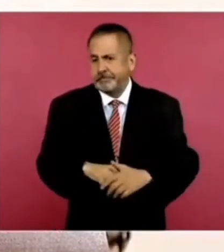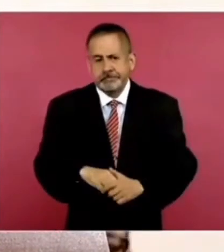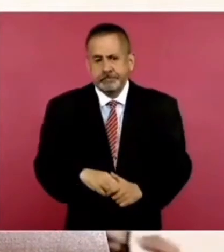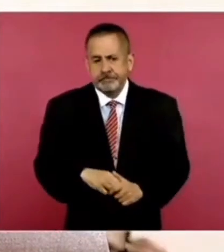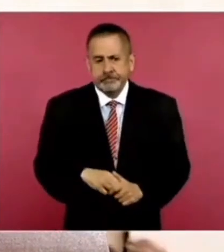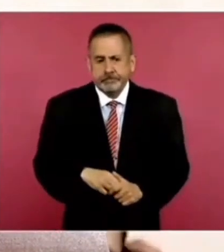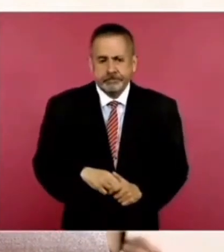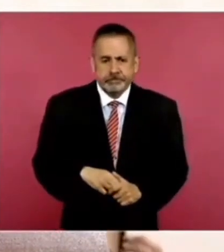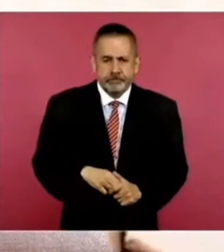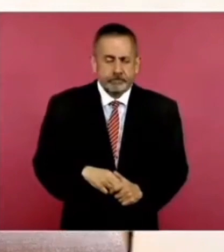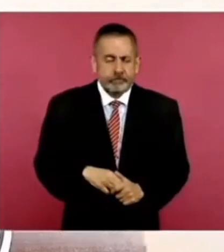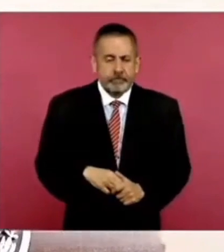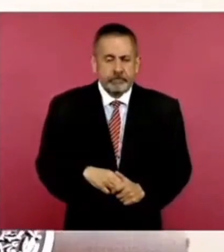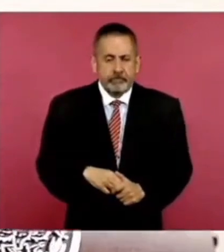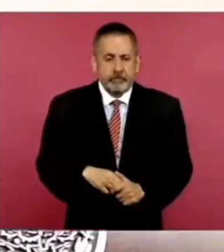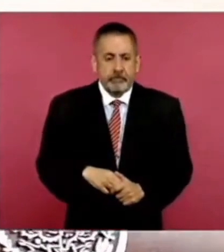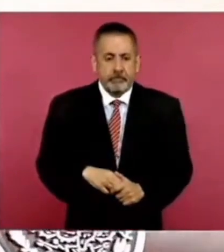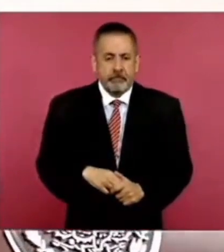Y esto